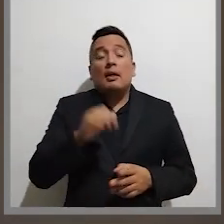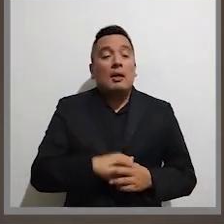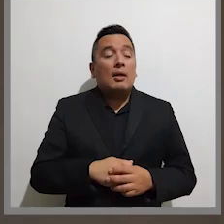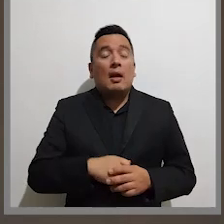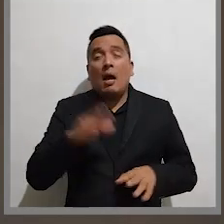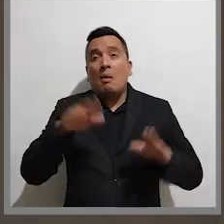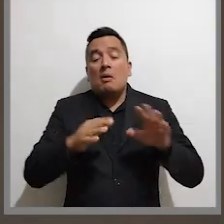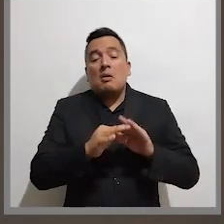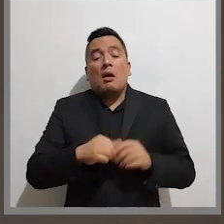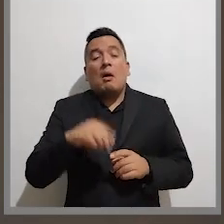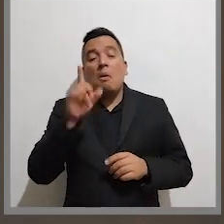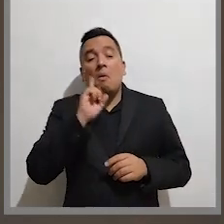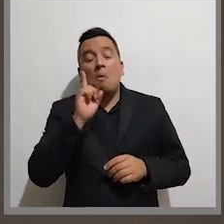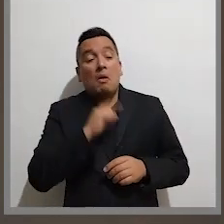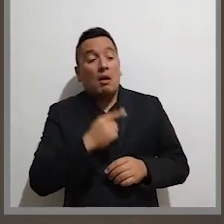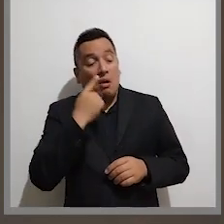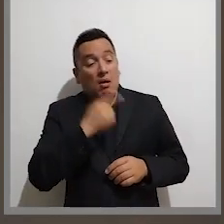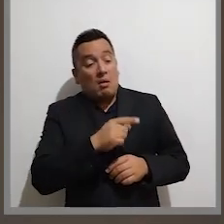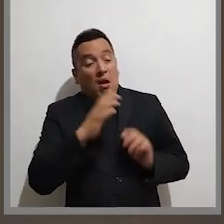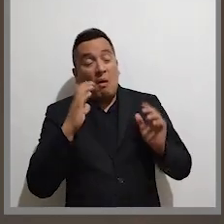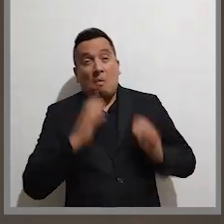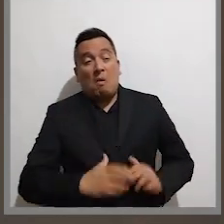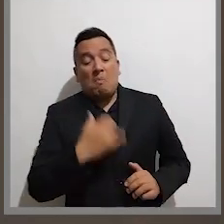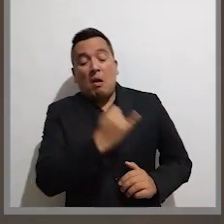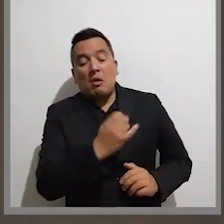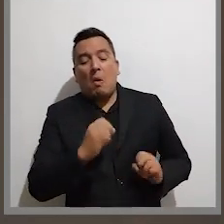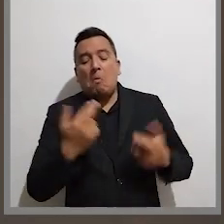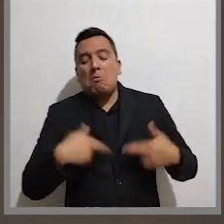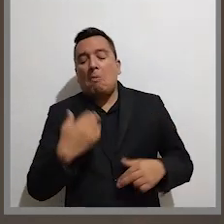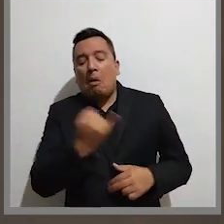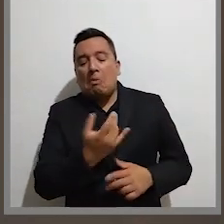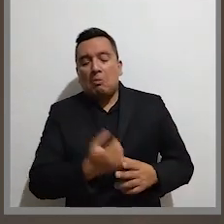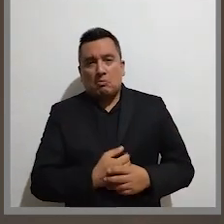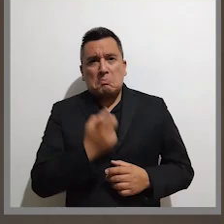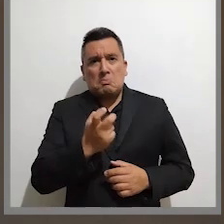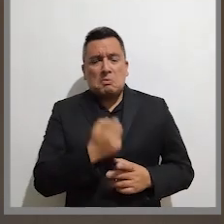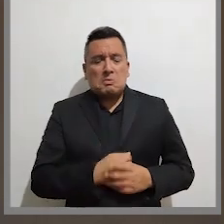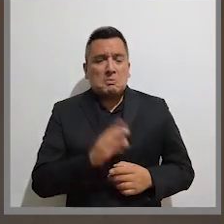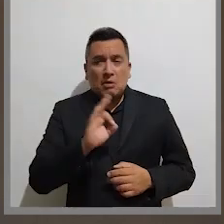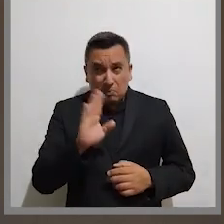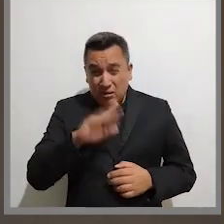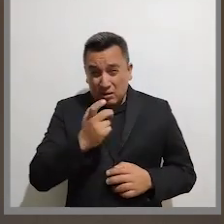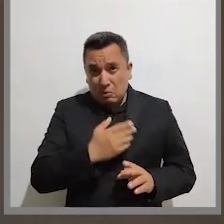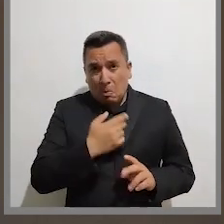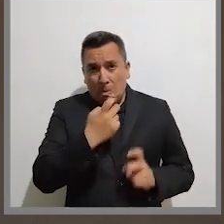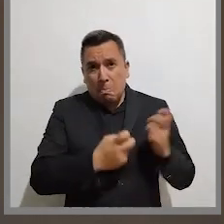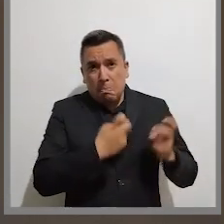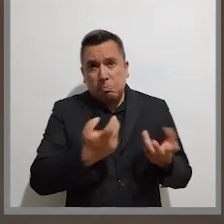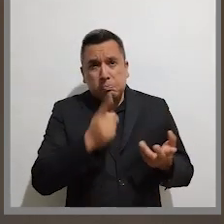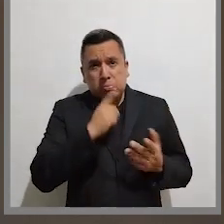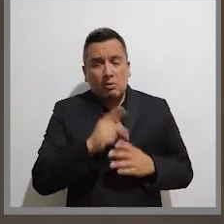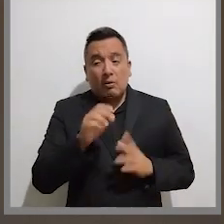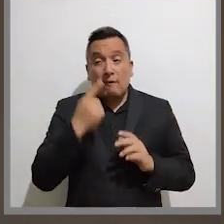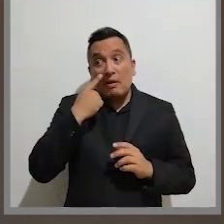o hablar de una mujer por su aspecto físico o por cómo viste, porque no es algo que realmente suceda con